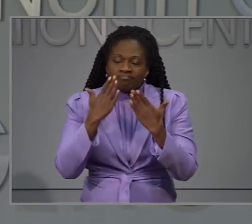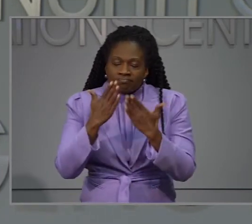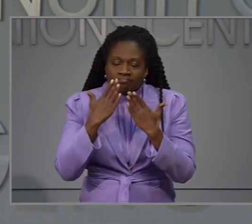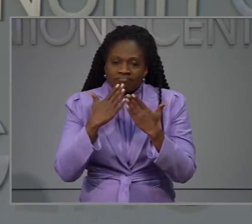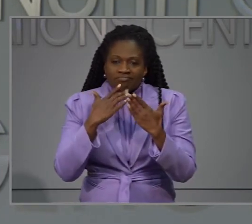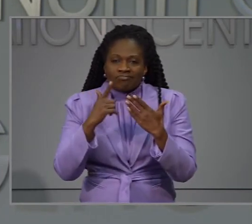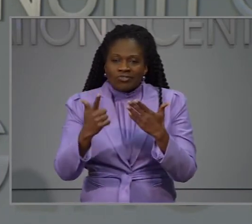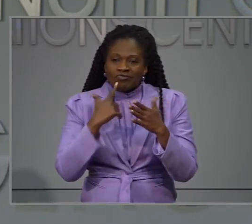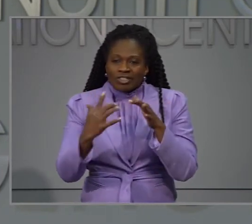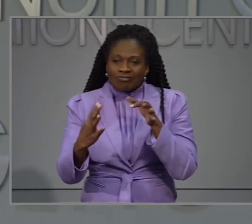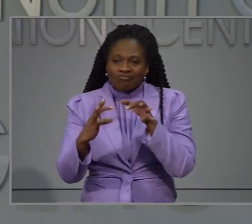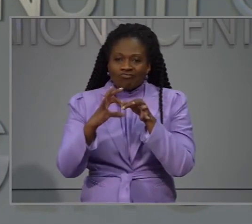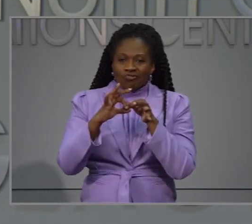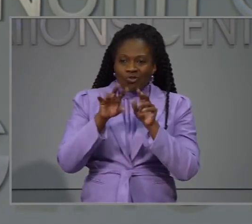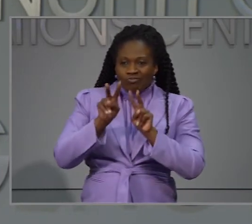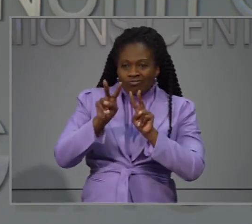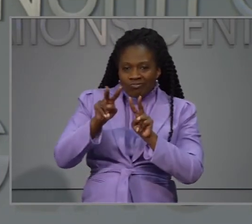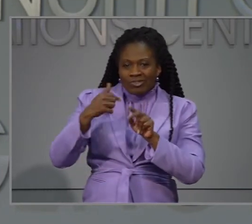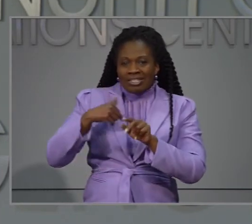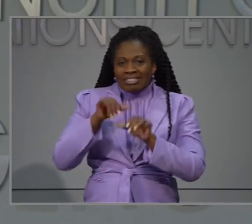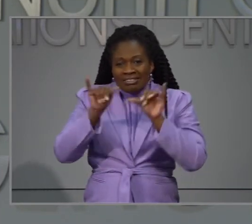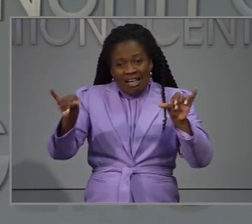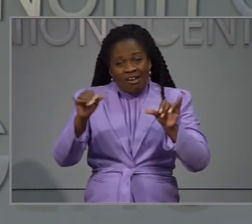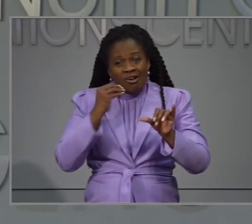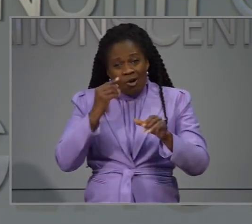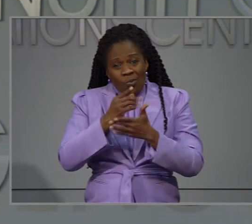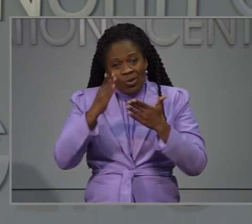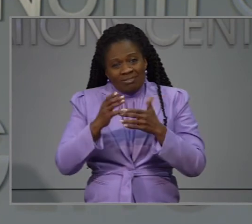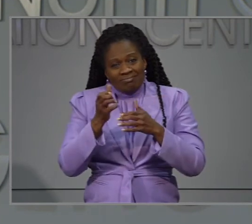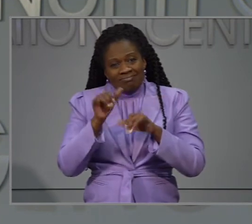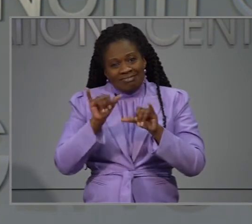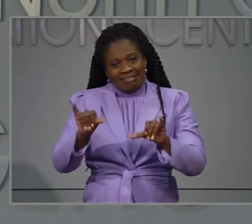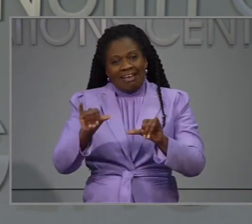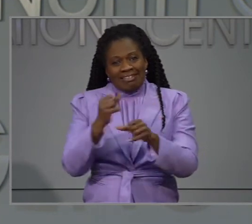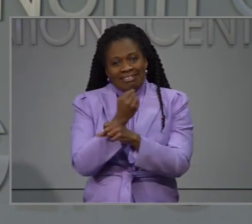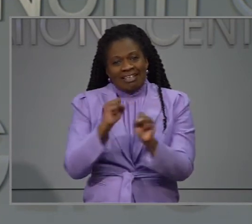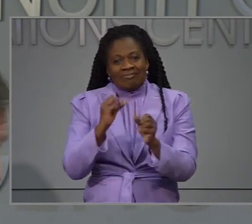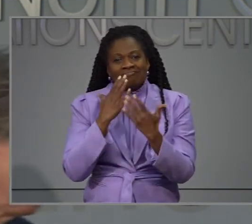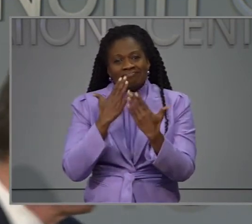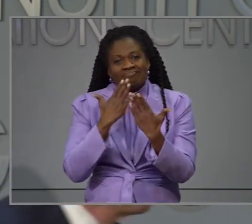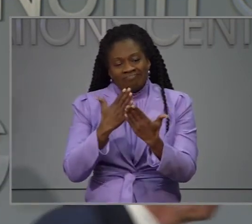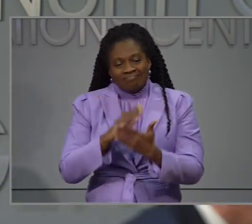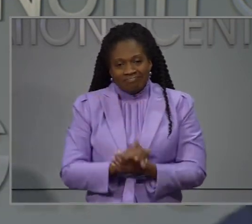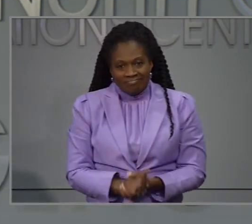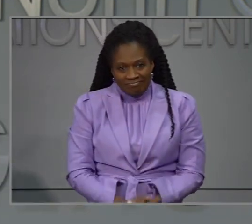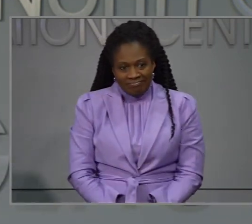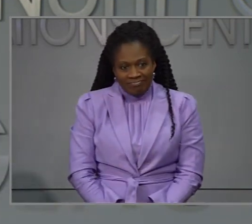gracias a todos por estar con nosotros el día de hoy quédense en casa y permanezcan a salvo muchas gracias